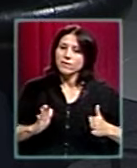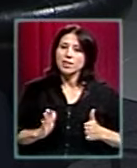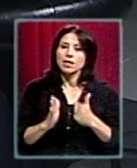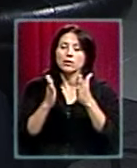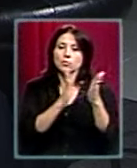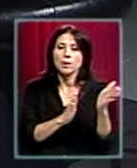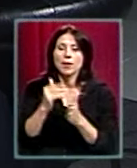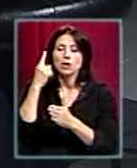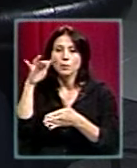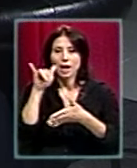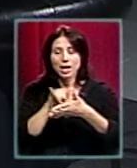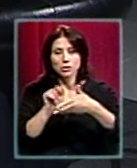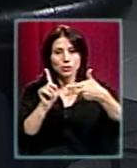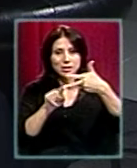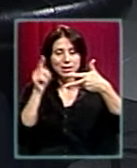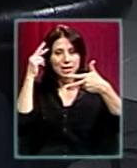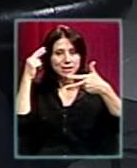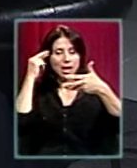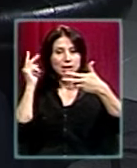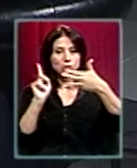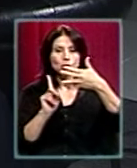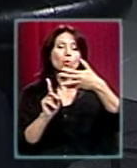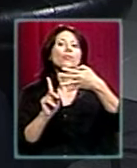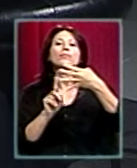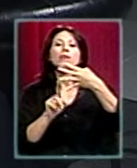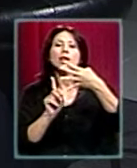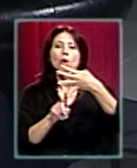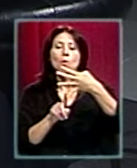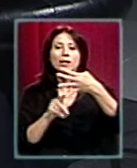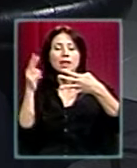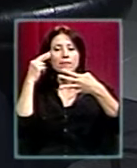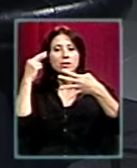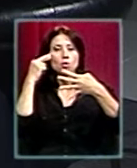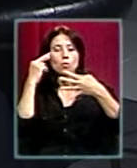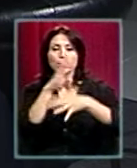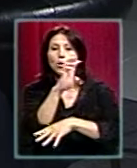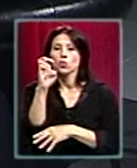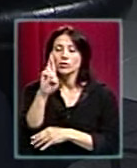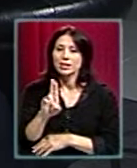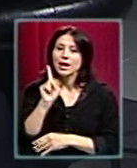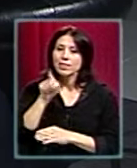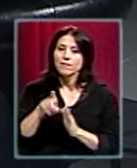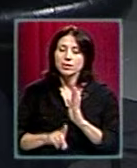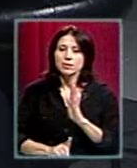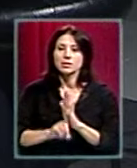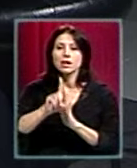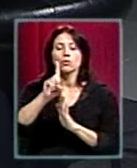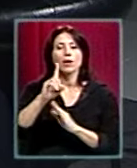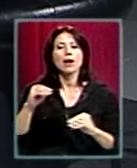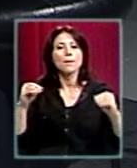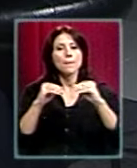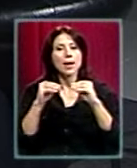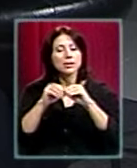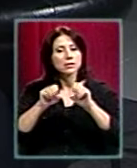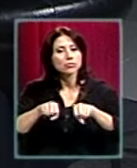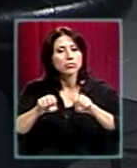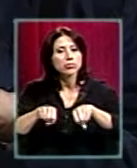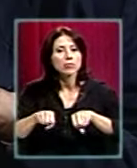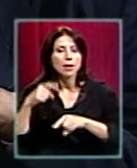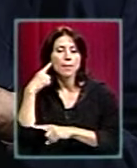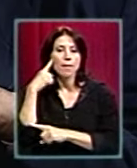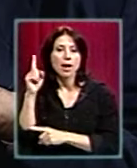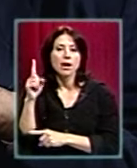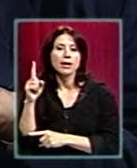la tercera razón. Y la cuarta es el que Costa Rica debía desarrollar más capacidad